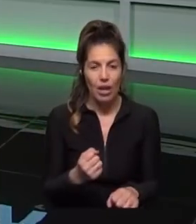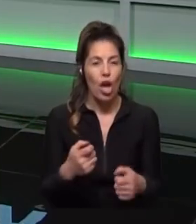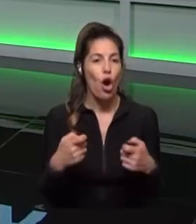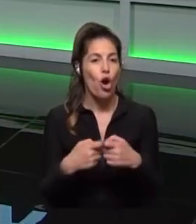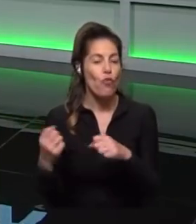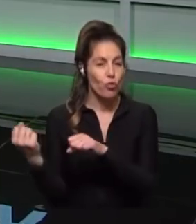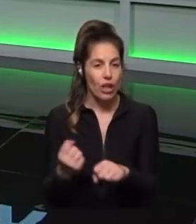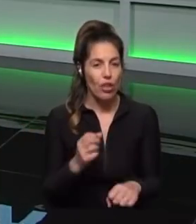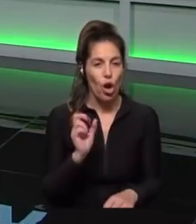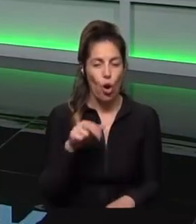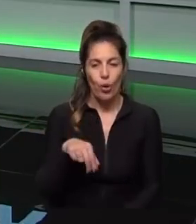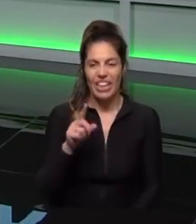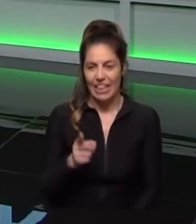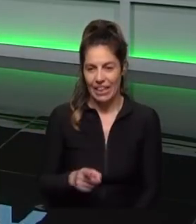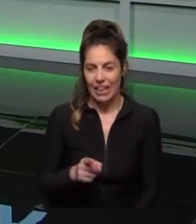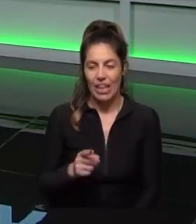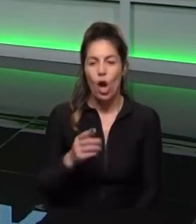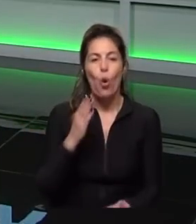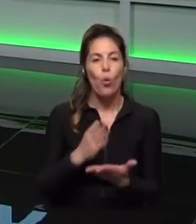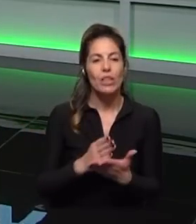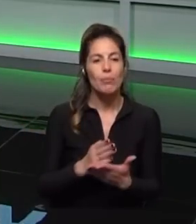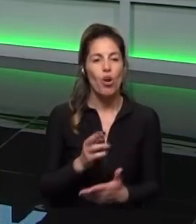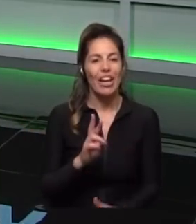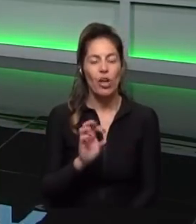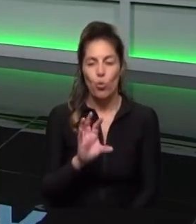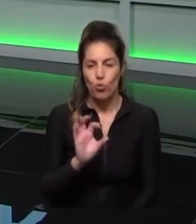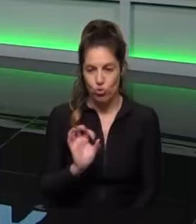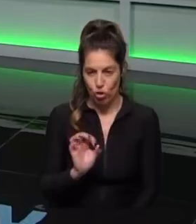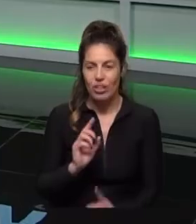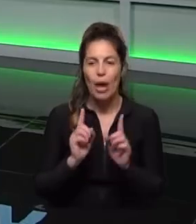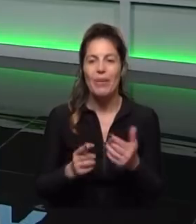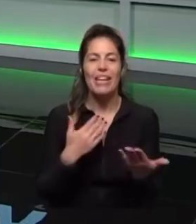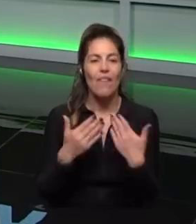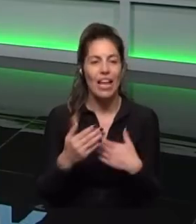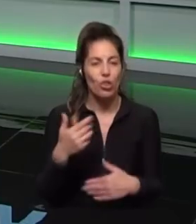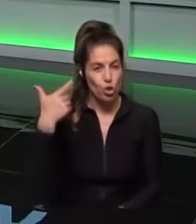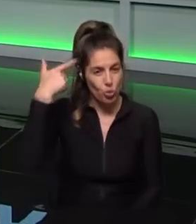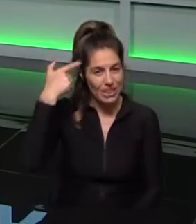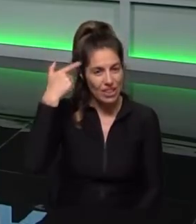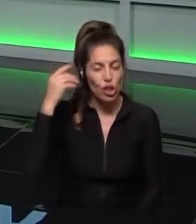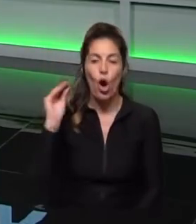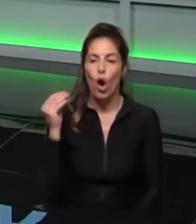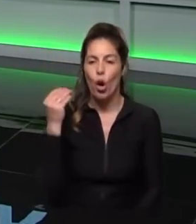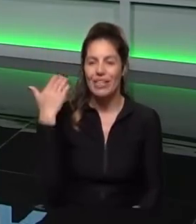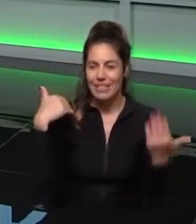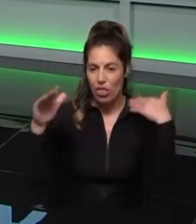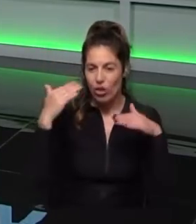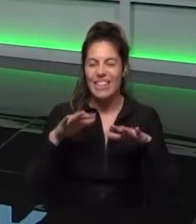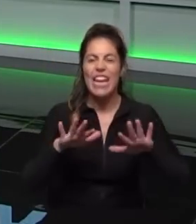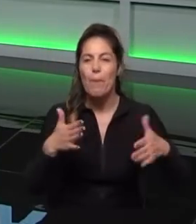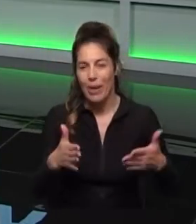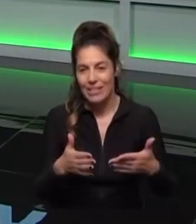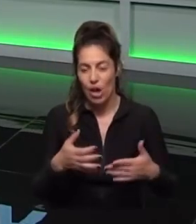de la ong último recurso también hablando sobre el suicidio en jóvenes en adolescentes y qué sucede con el consumo de